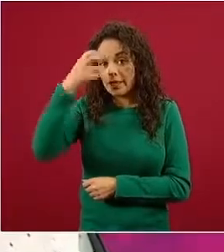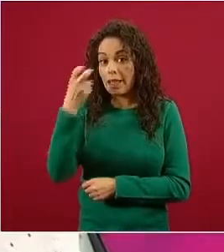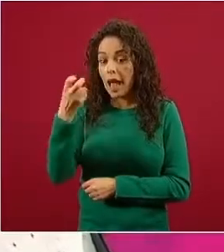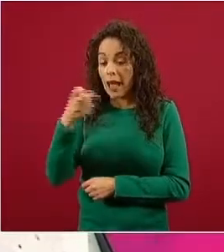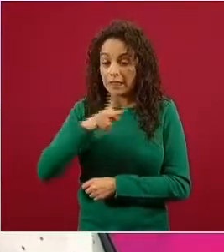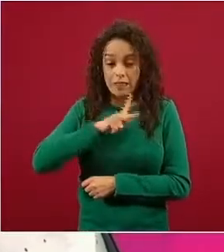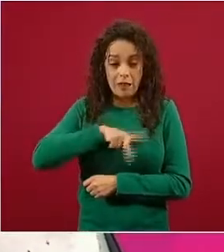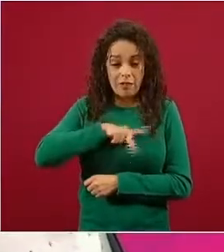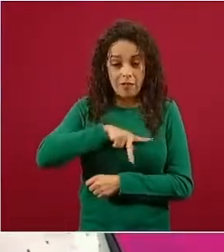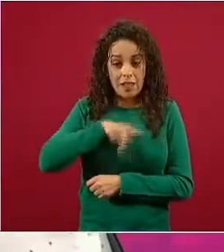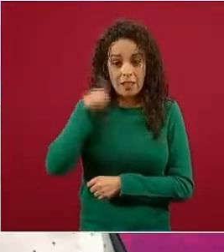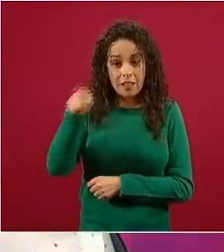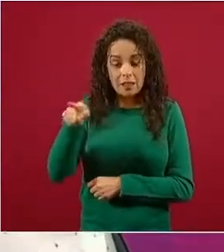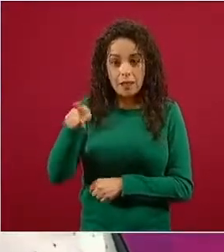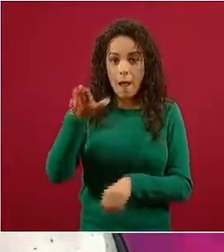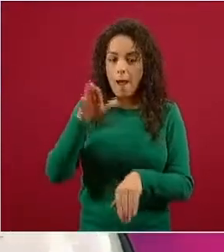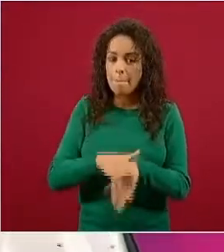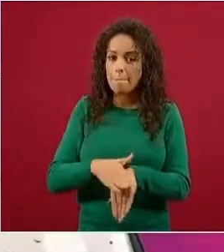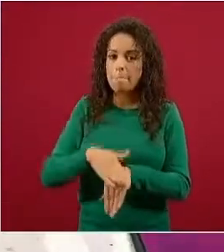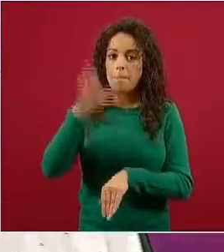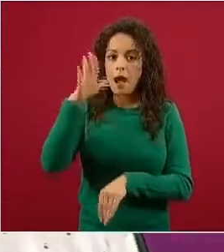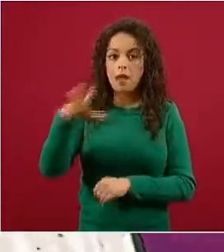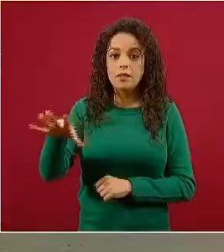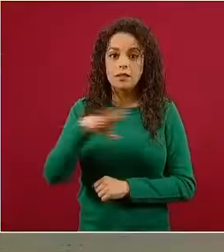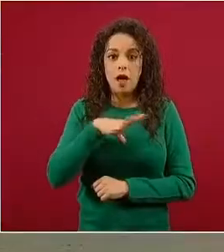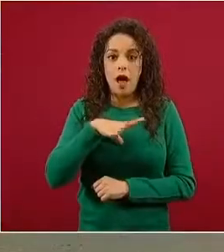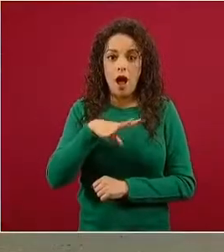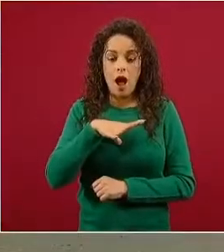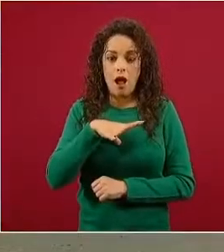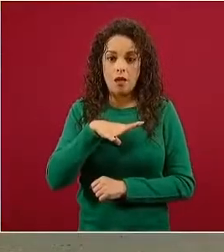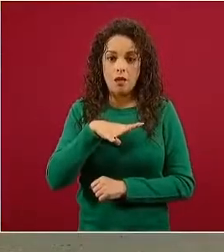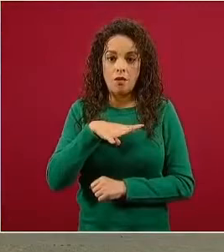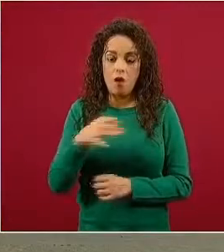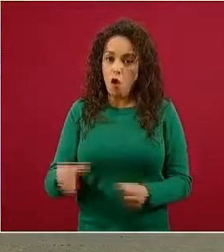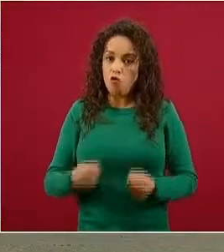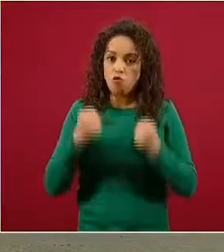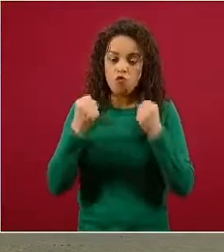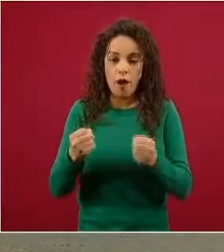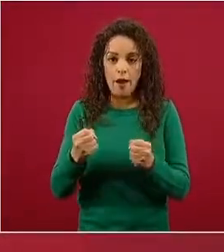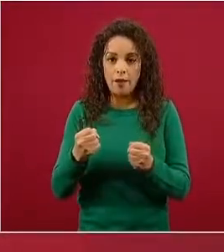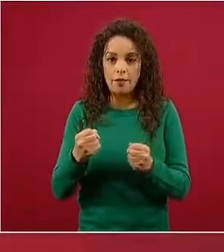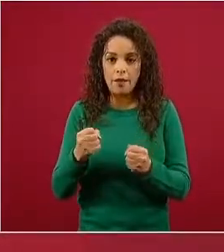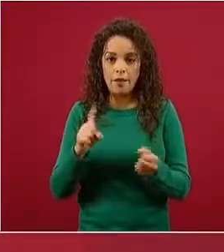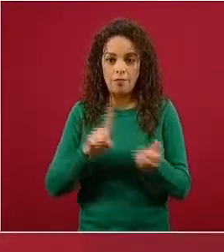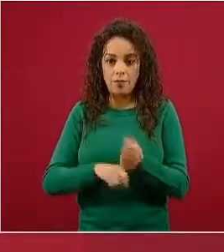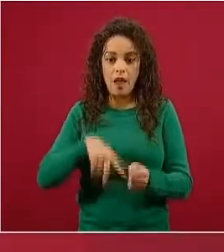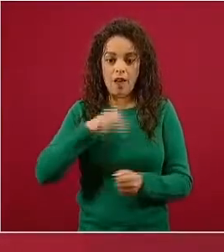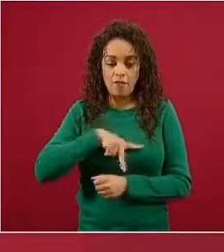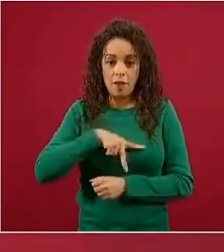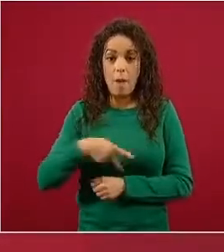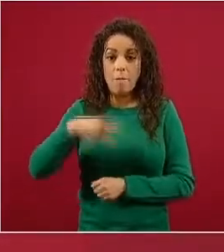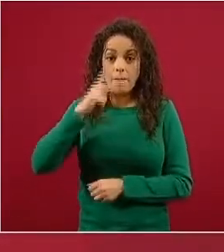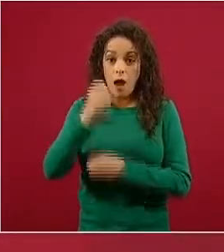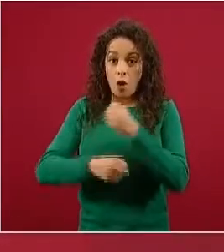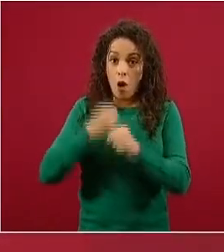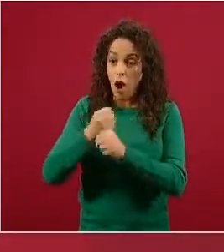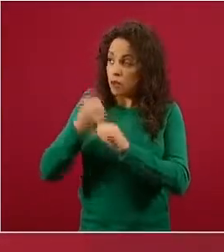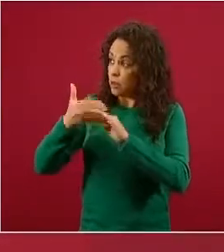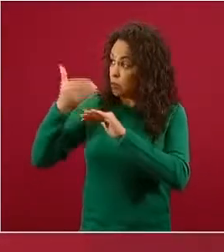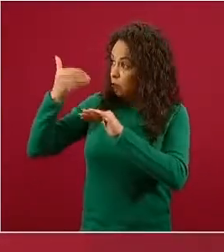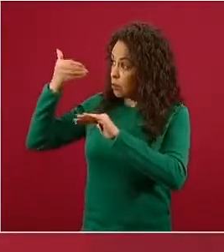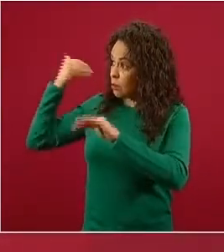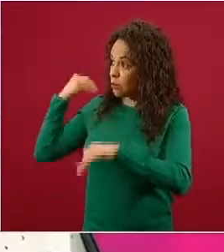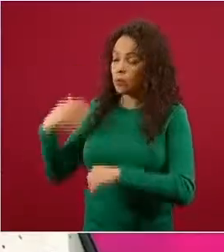va completando y posiblemente en los próximos meses podemos ir dando un avance, pero ya la dictaminación